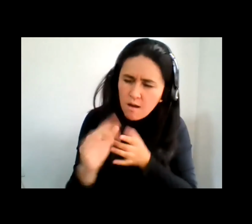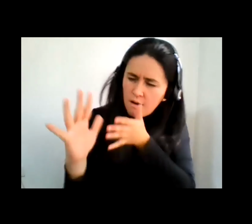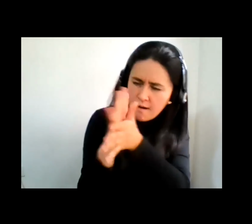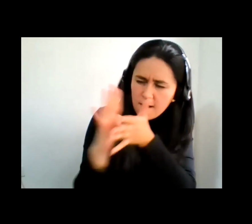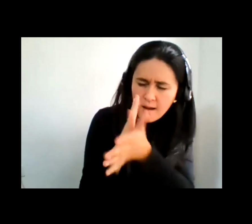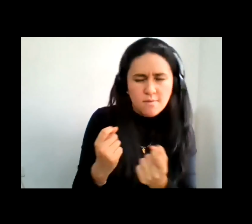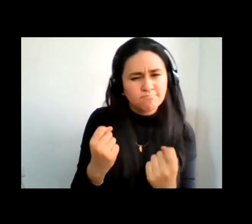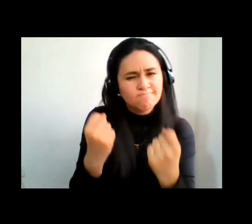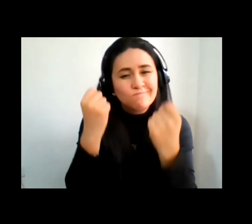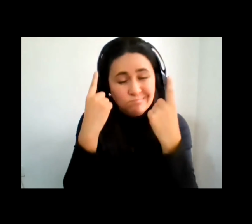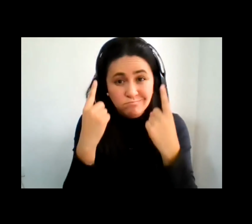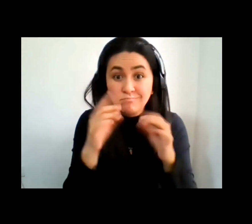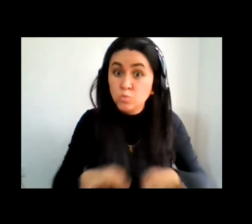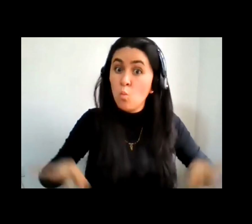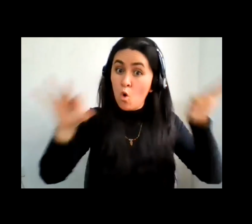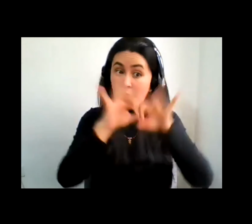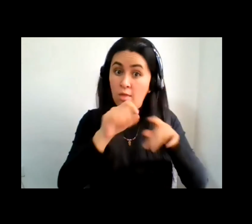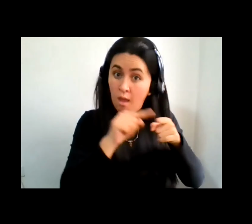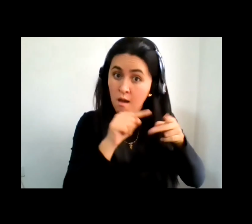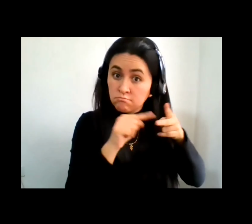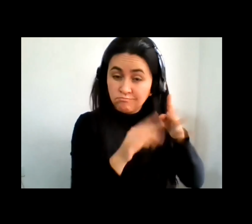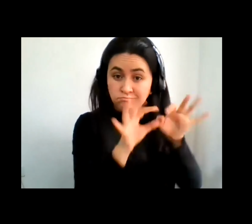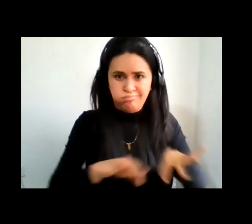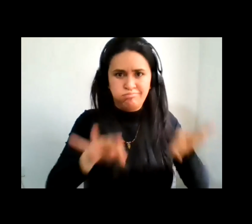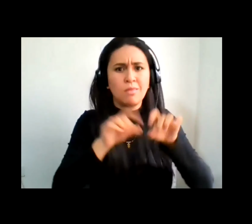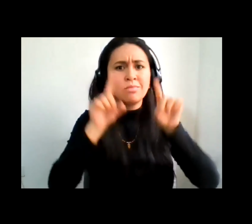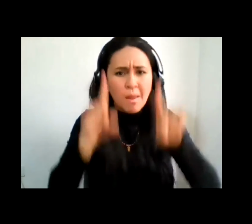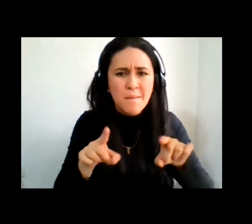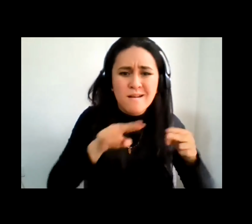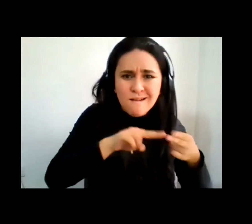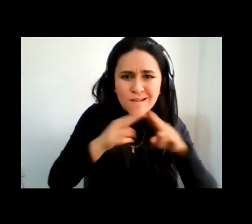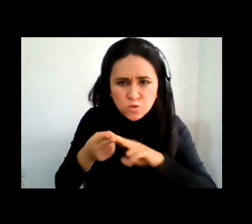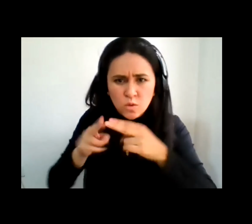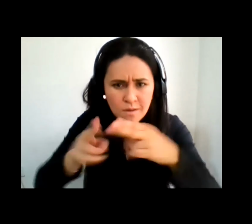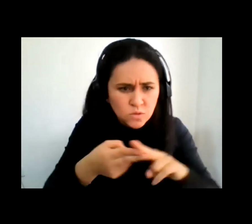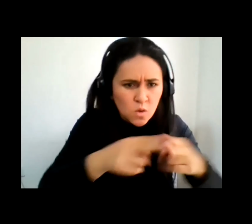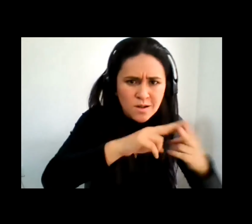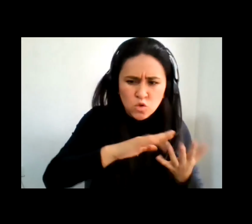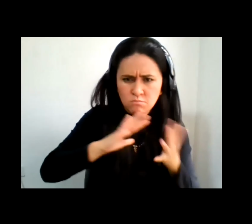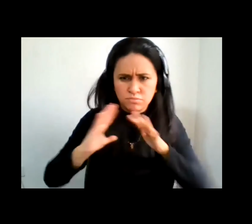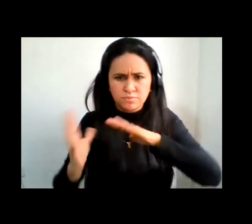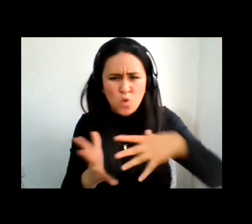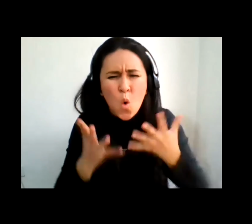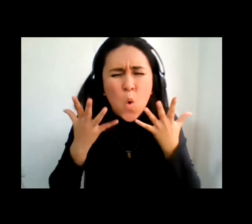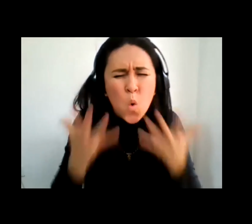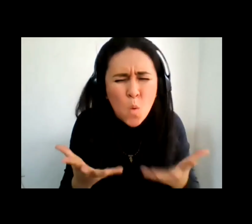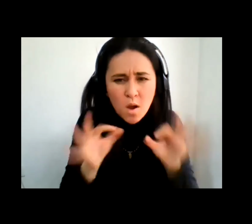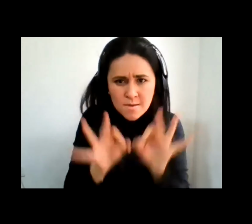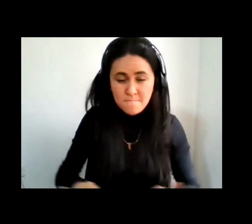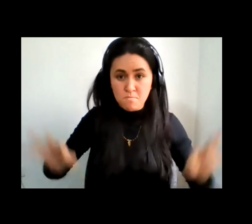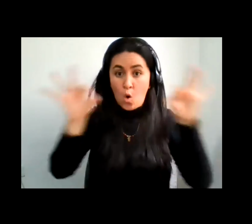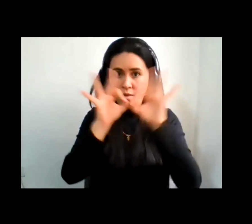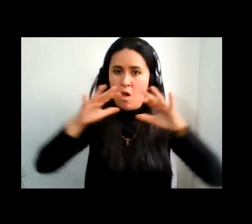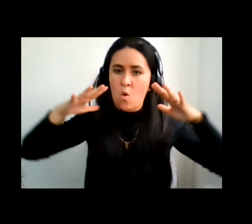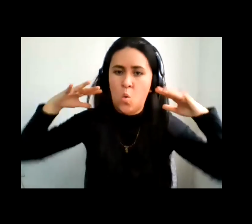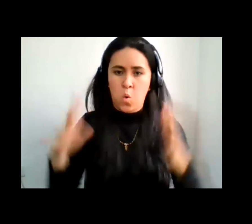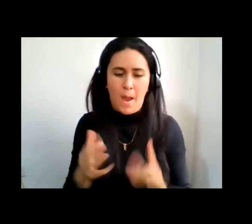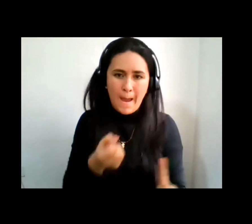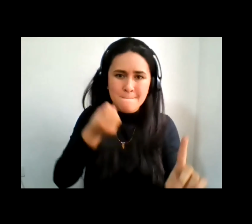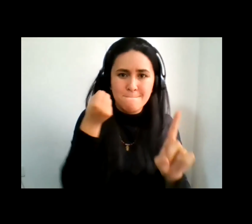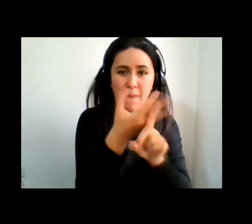también importa las relaciones entre las mismas y por sobre todo importa cómo impactan en distintos contextos,